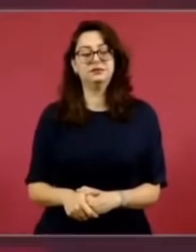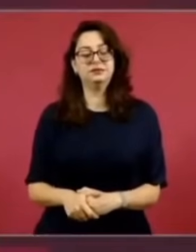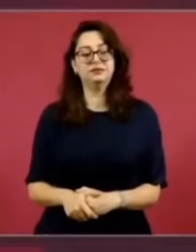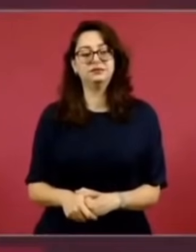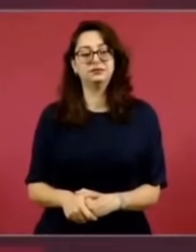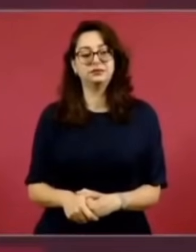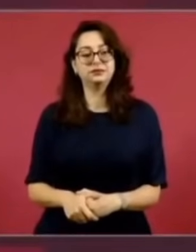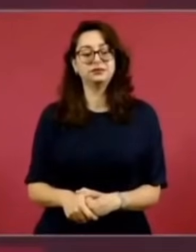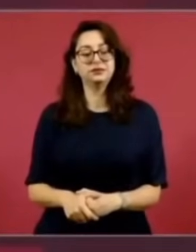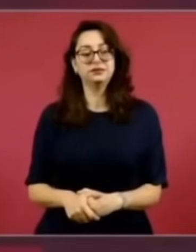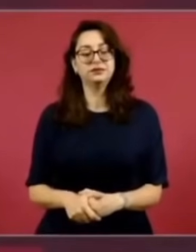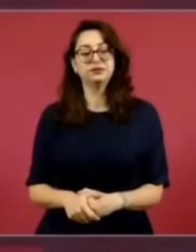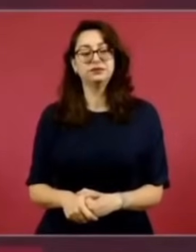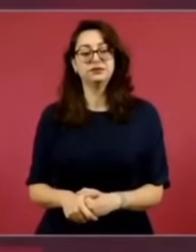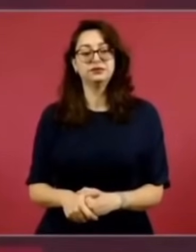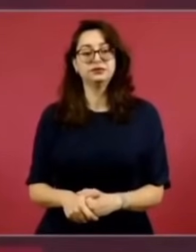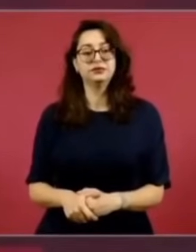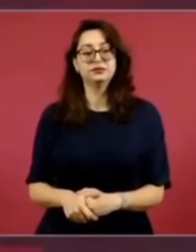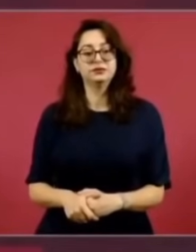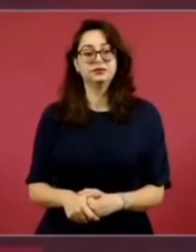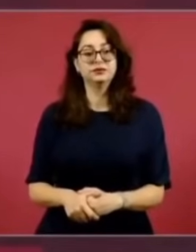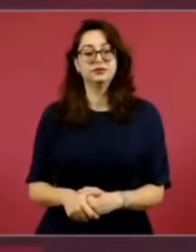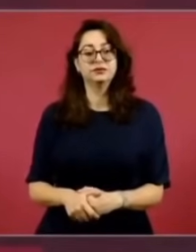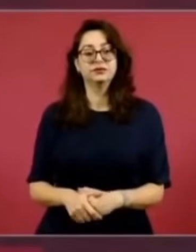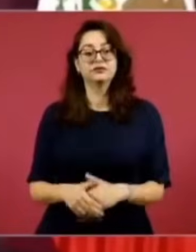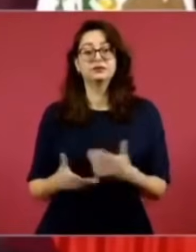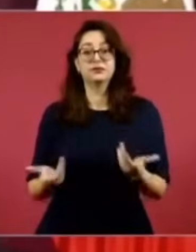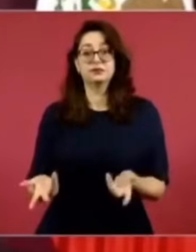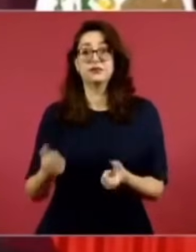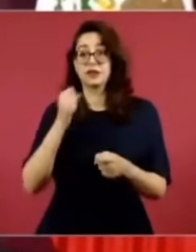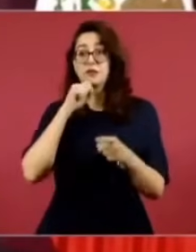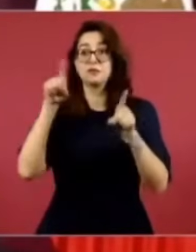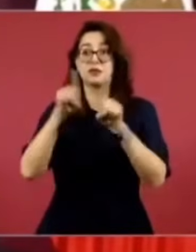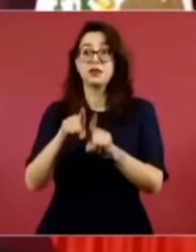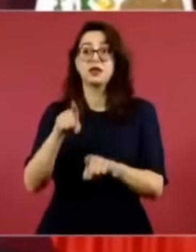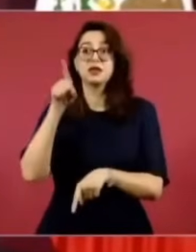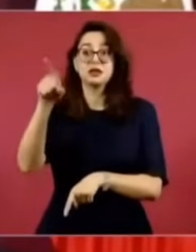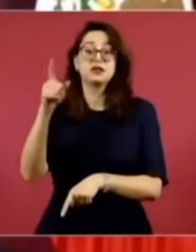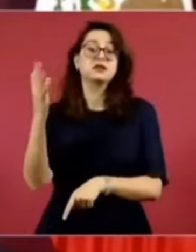a incluso lo que es ahora el fiscal general.